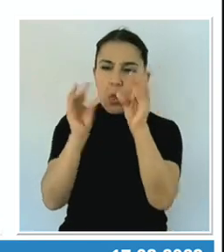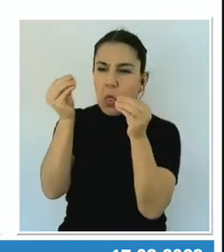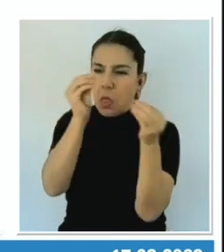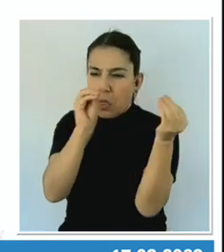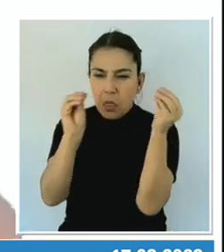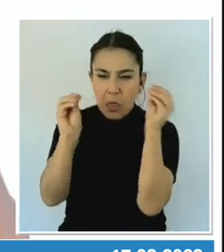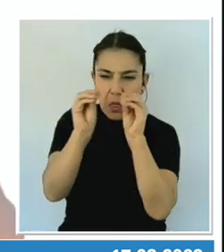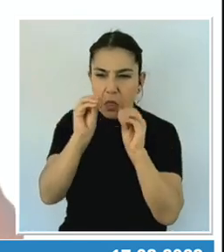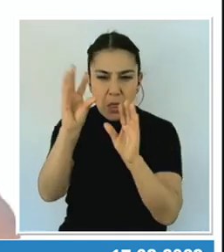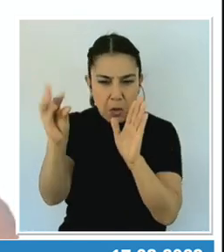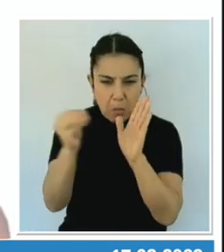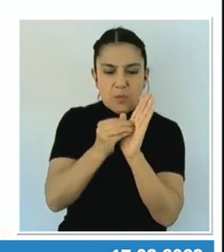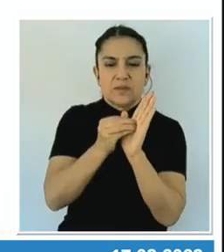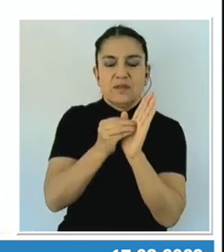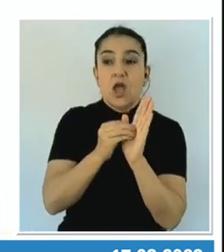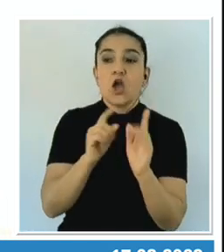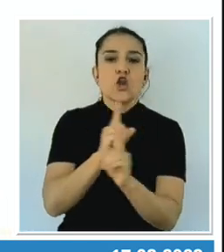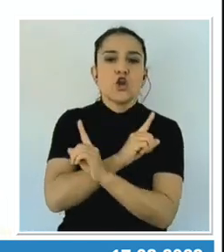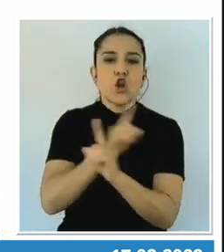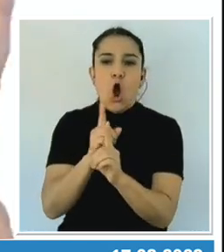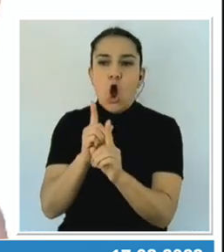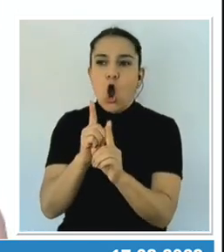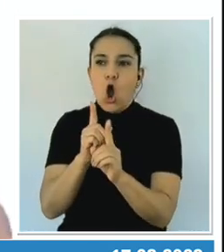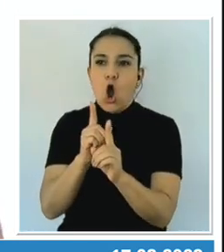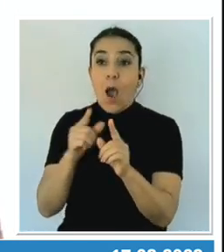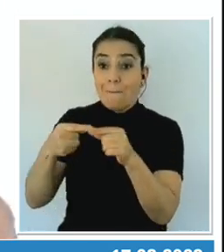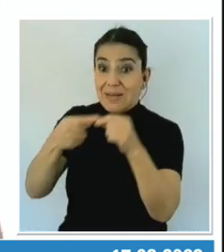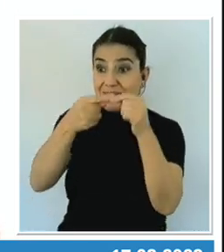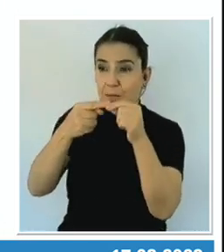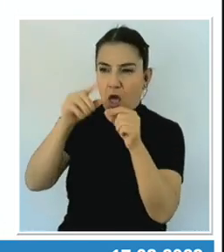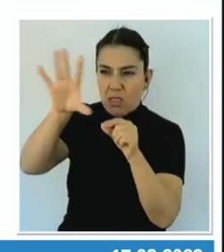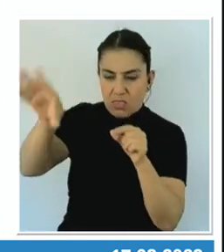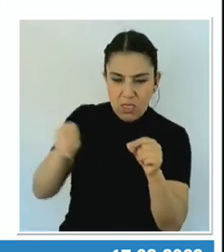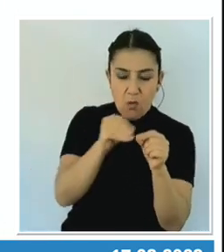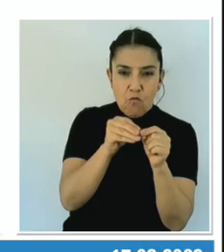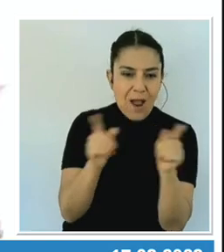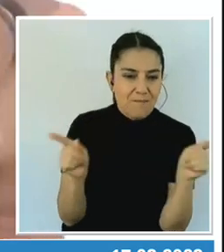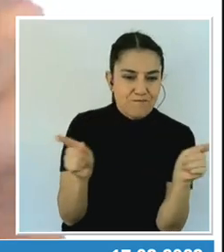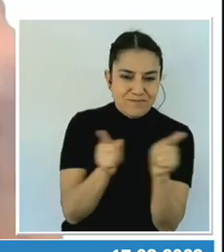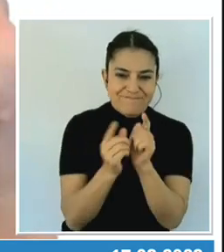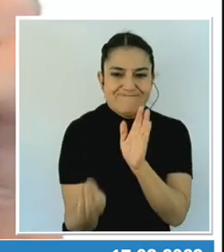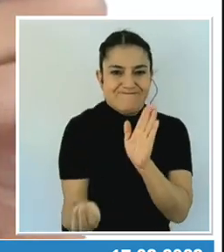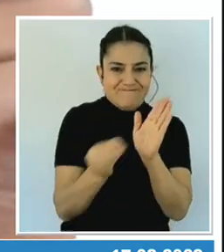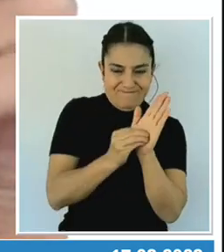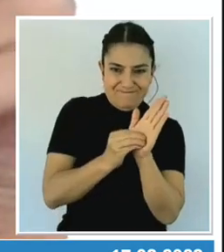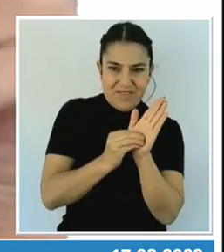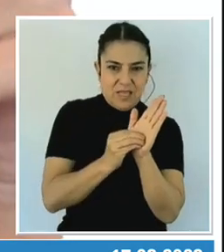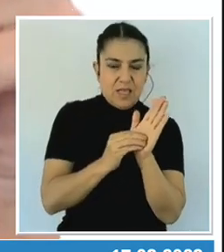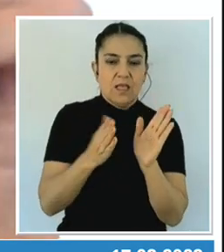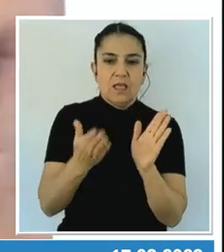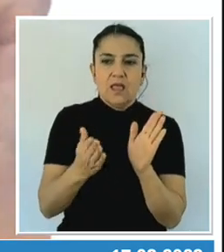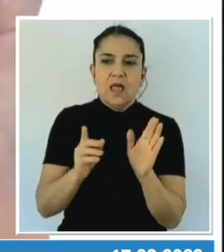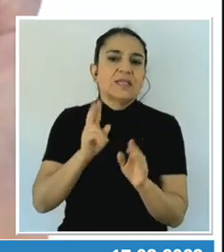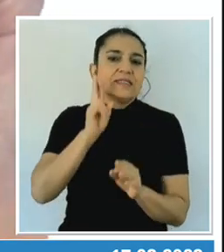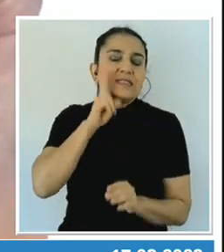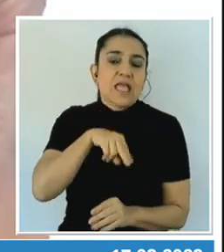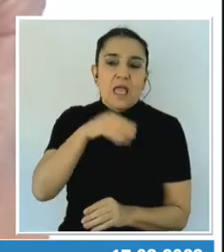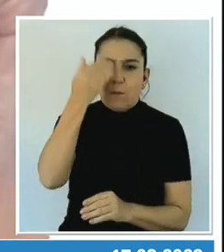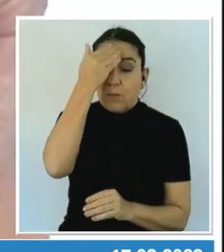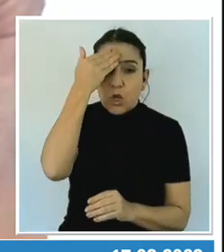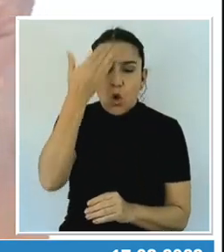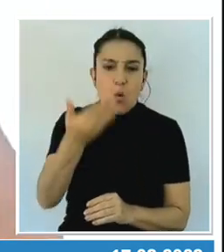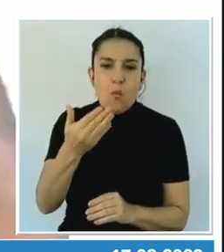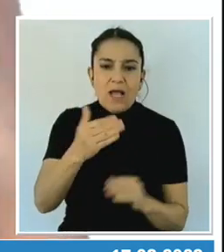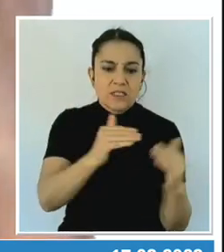sintetizándolos, es decir, sin preocuparse por armonizar sus contenidos, los cuales naturalmente persiguen fines